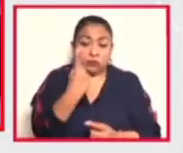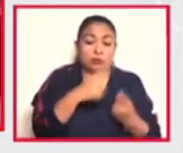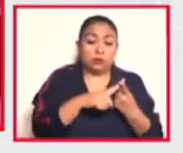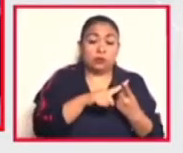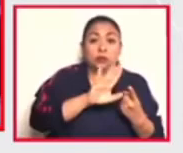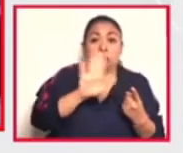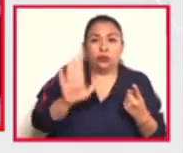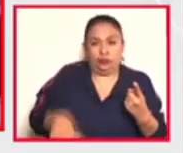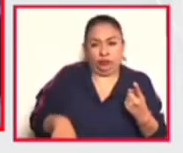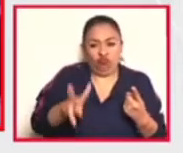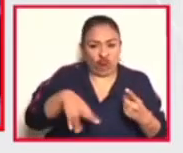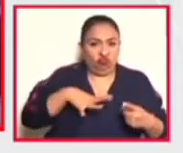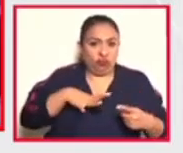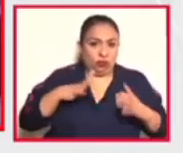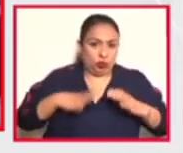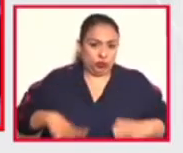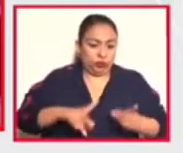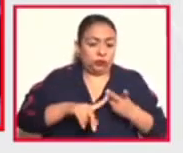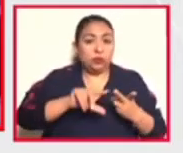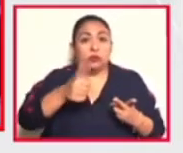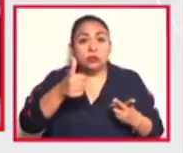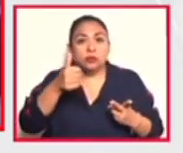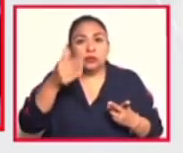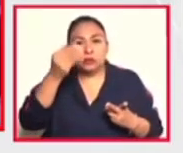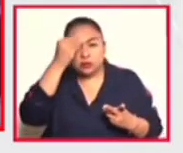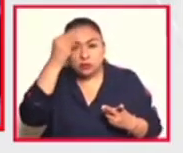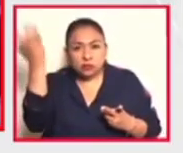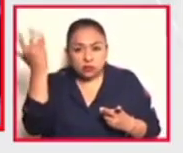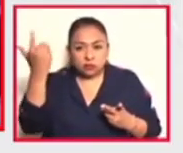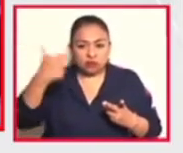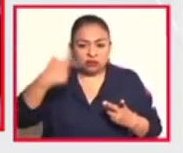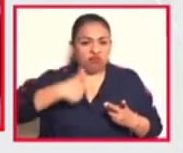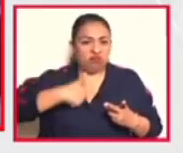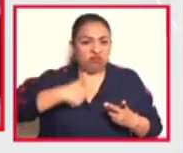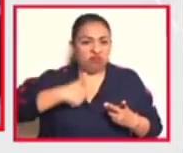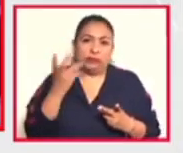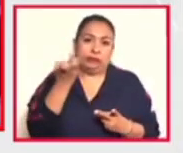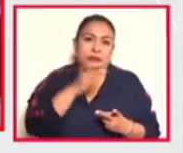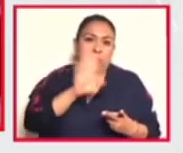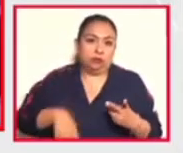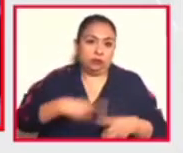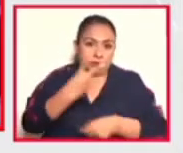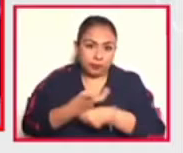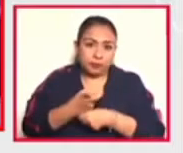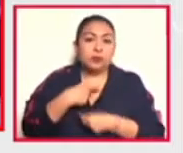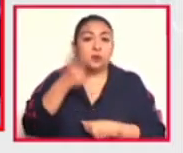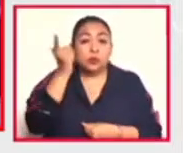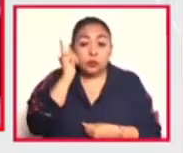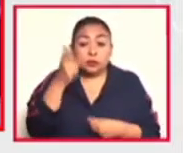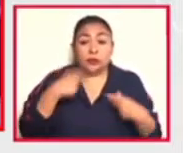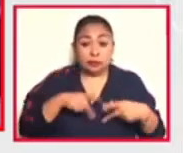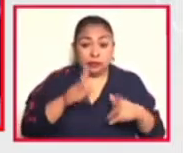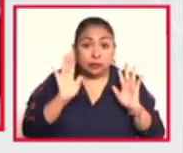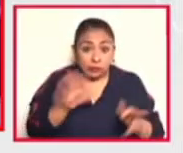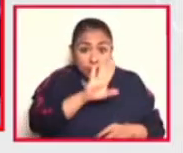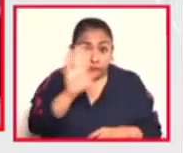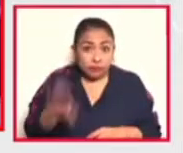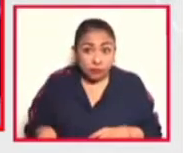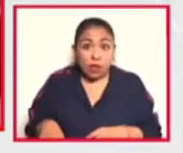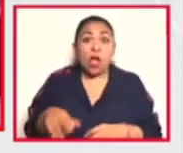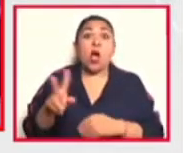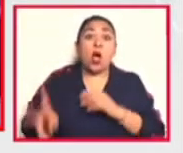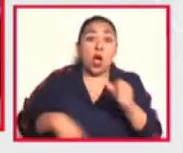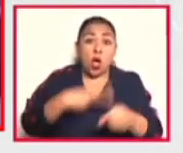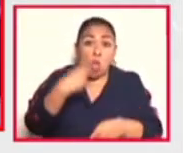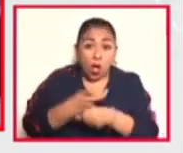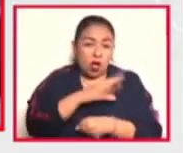manera física, uh-huh. Y otro, uh-huh, cuando dejan de pensar en ti. Entonces procuremos que aquellos que se nos adelantaron no mueran nunca, los tengamos siempre